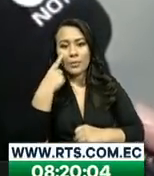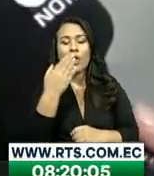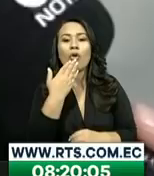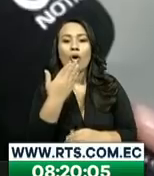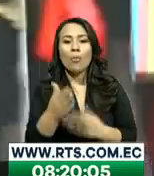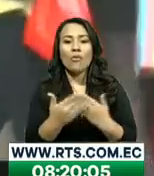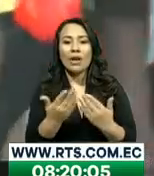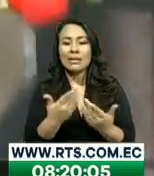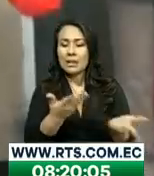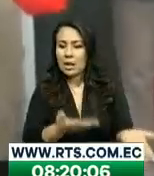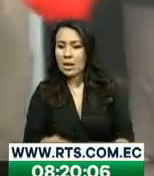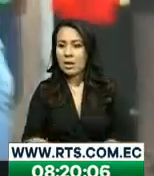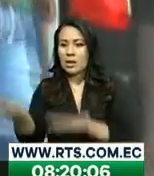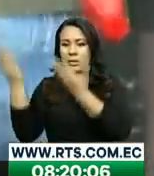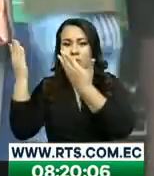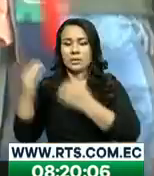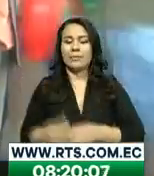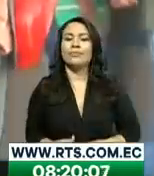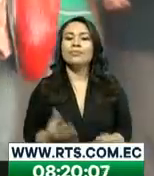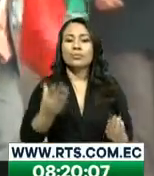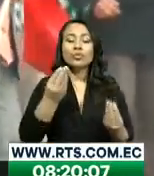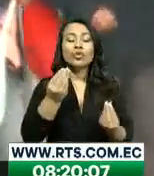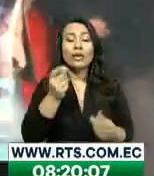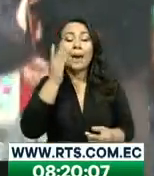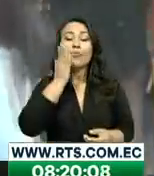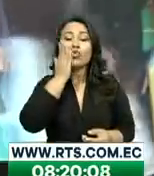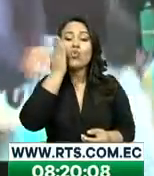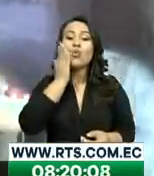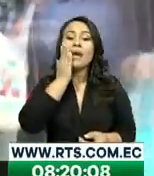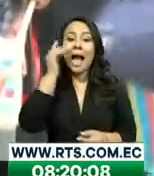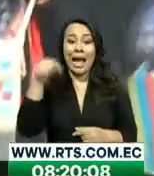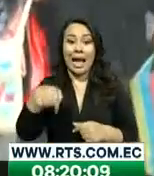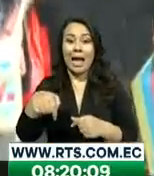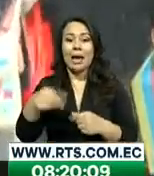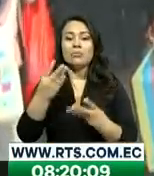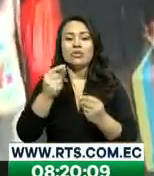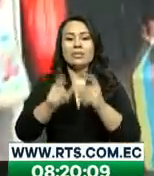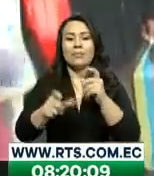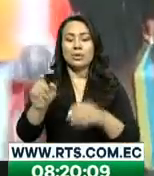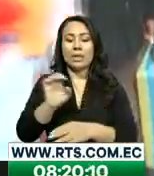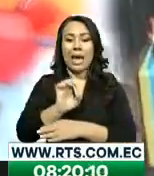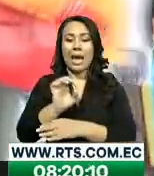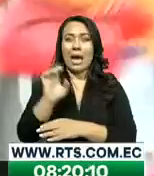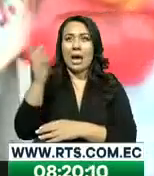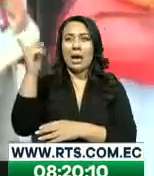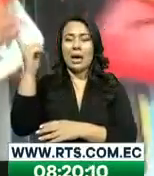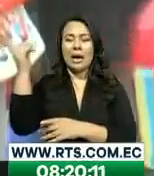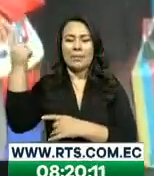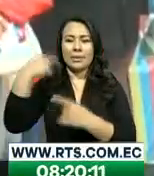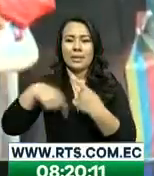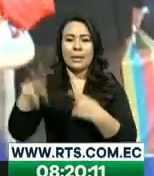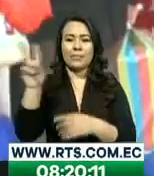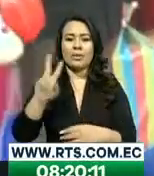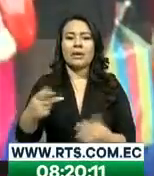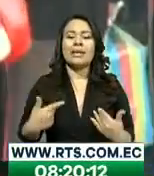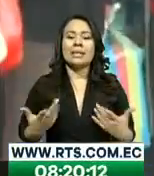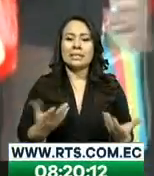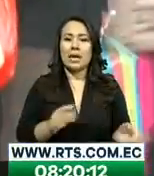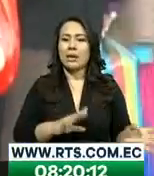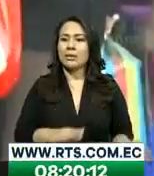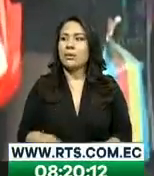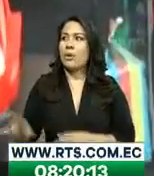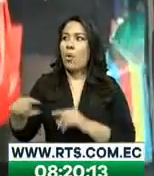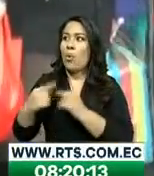el retorno. A Tulcán llegan cientos de migrantes provenientes de distintas ciudades del Ecuador. Buscan llegar a su país en medio del temor a ser abordados por grupos